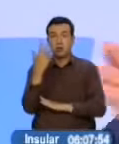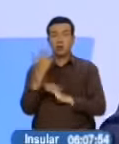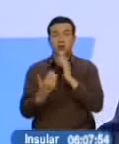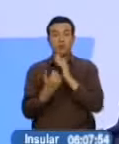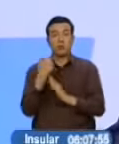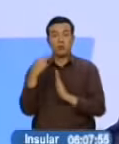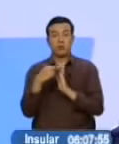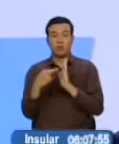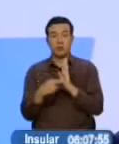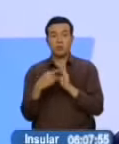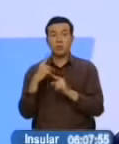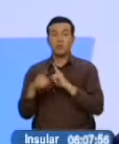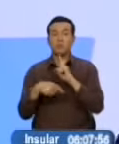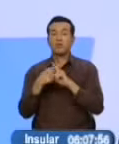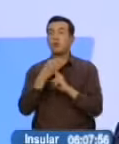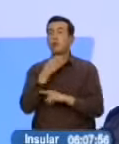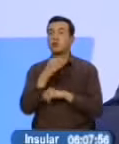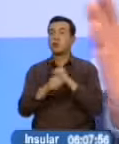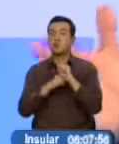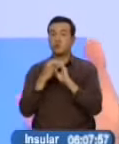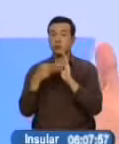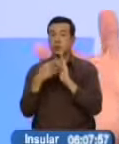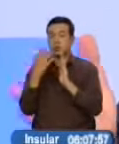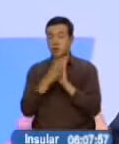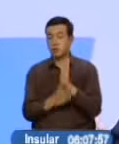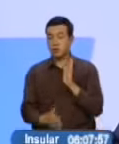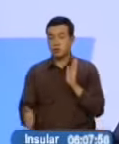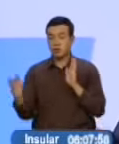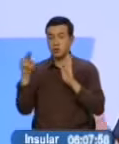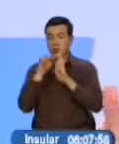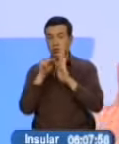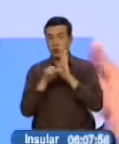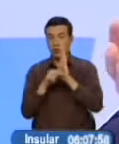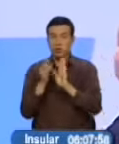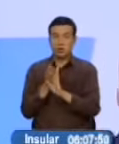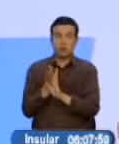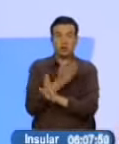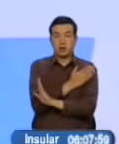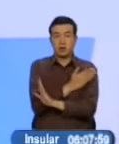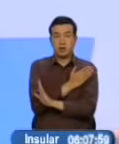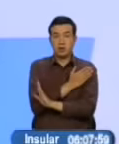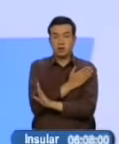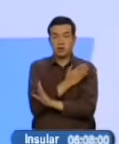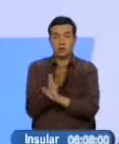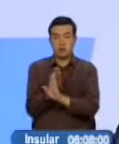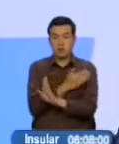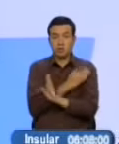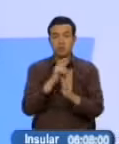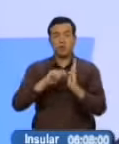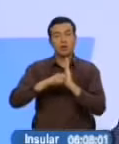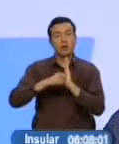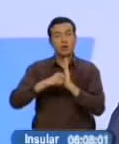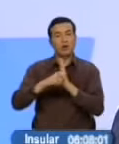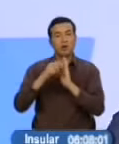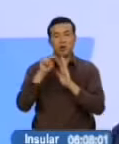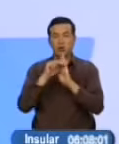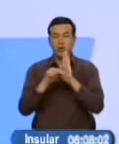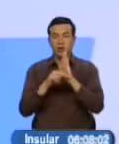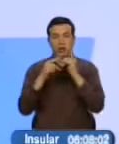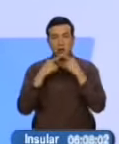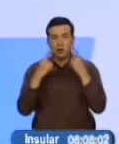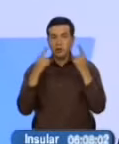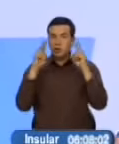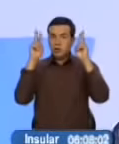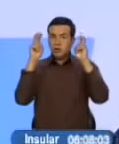es nuevo, se promulgó en agosto del 2015. Si revisamos la normativa previa, de la Contraloría, en esa normativa, por ejemplo,